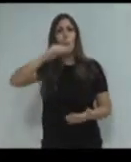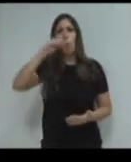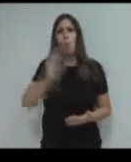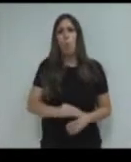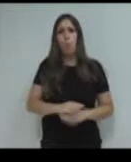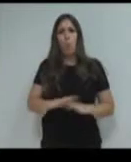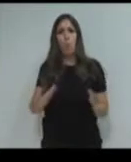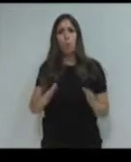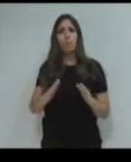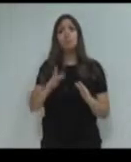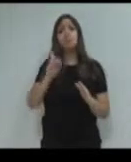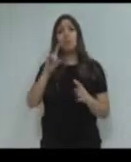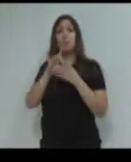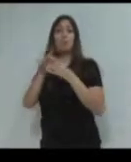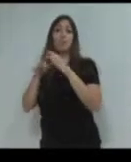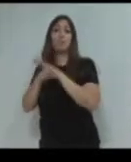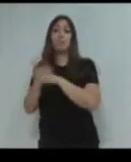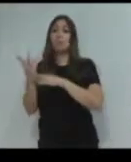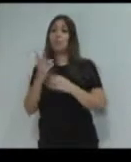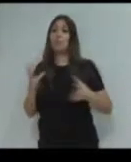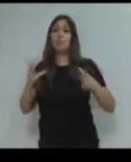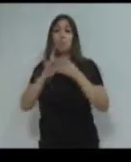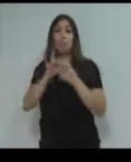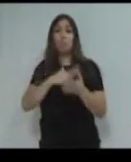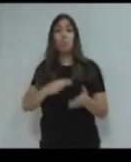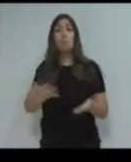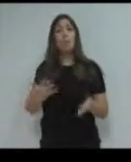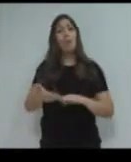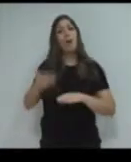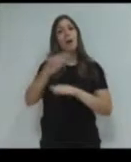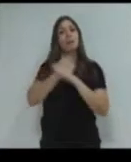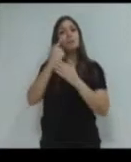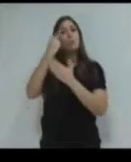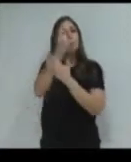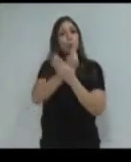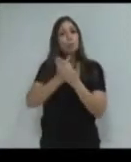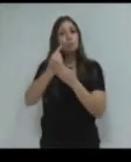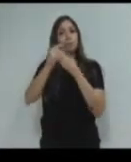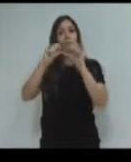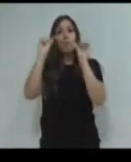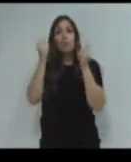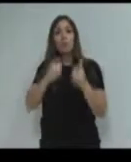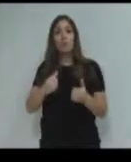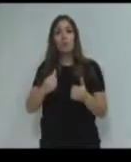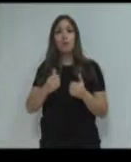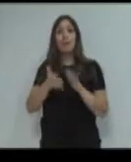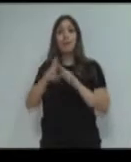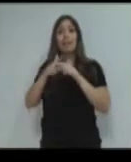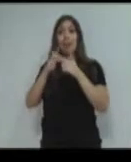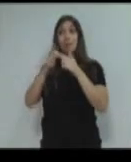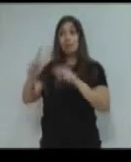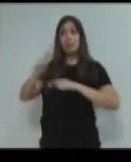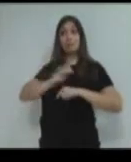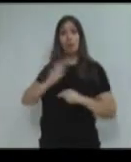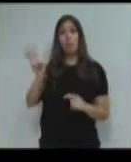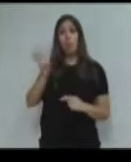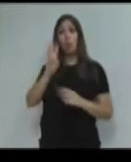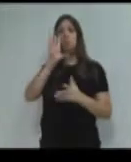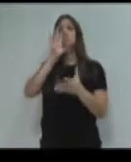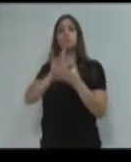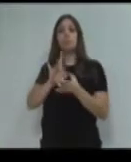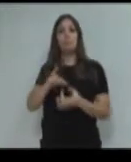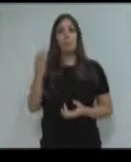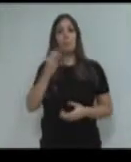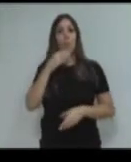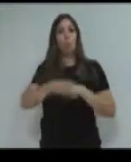buenísimo, y puede ser accesible. Solo hay que diseñar con las herramientas. Hay que